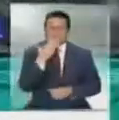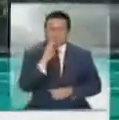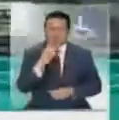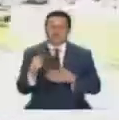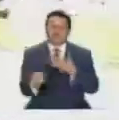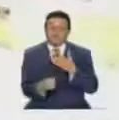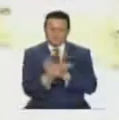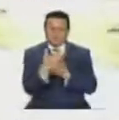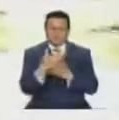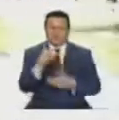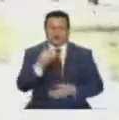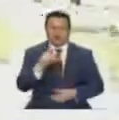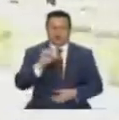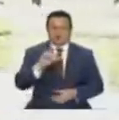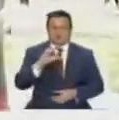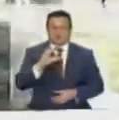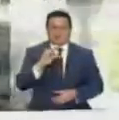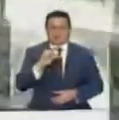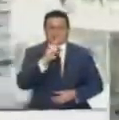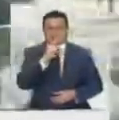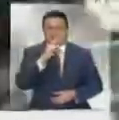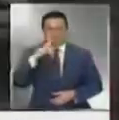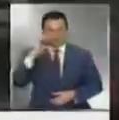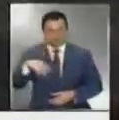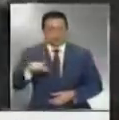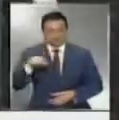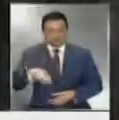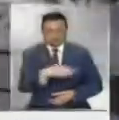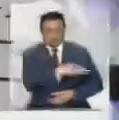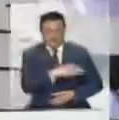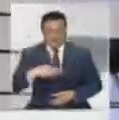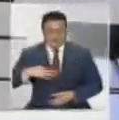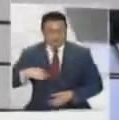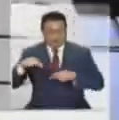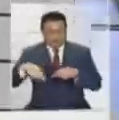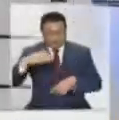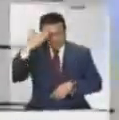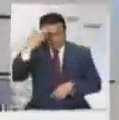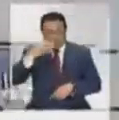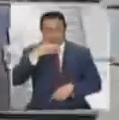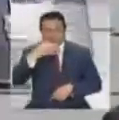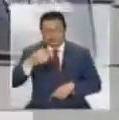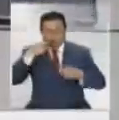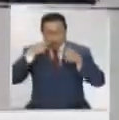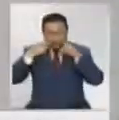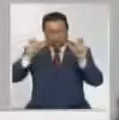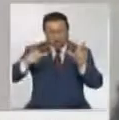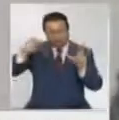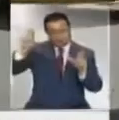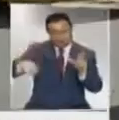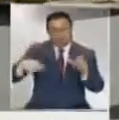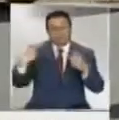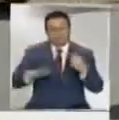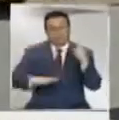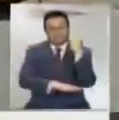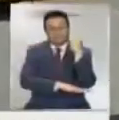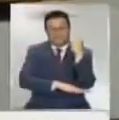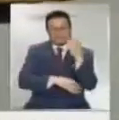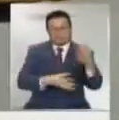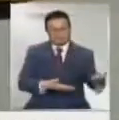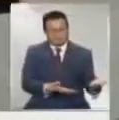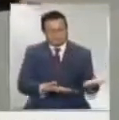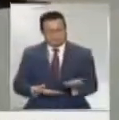nueva licitación. Durante esta jornada, el Ministerio de Transportes confirmó que la Contraloría tomó razón de las bases de licitación de la